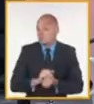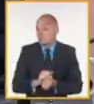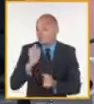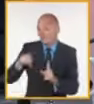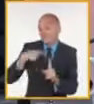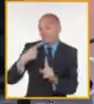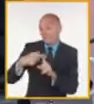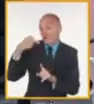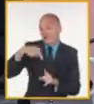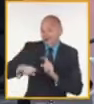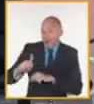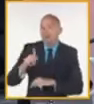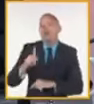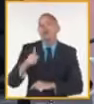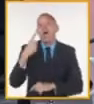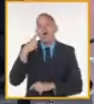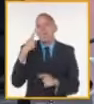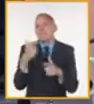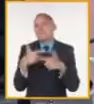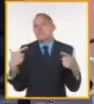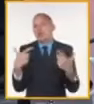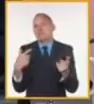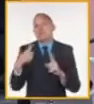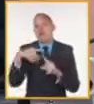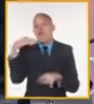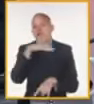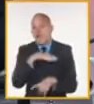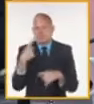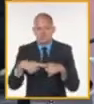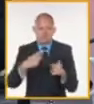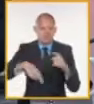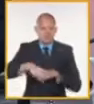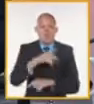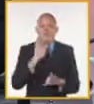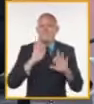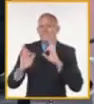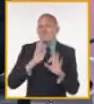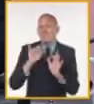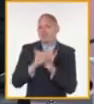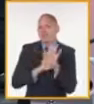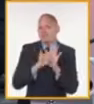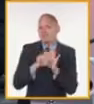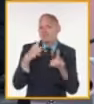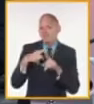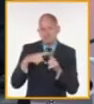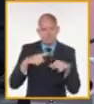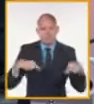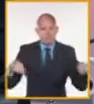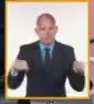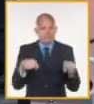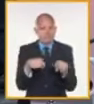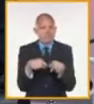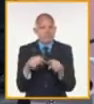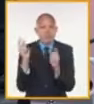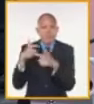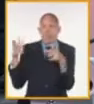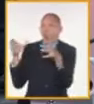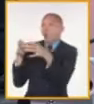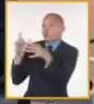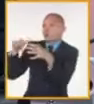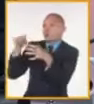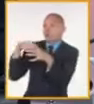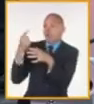con las redes sociales digitales con el clúster mediático que desde los Estados Unidos también apoya ese tipo de